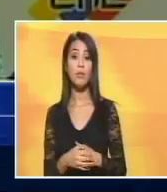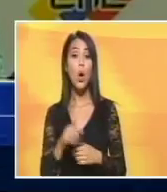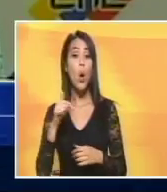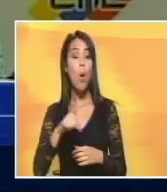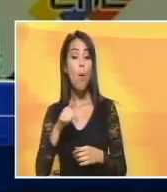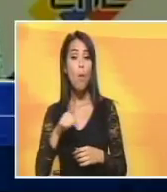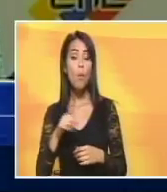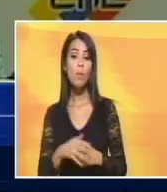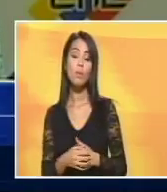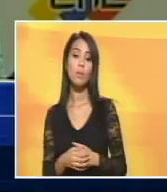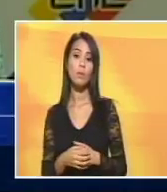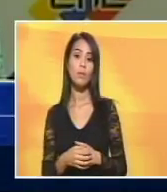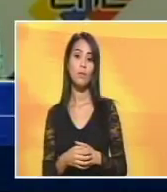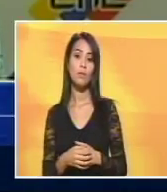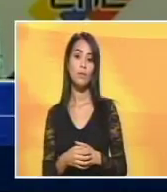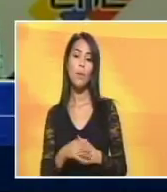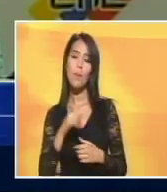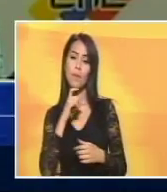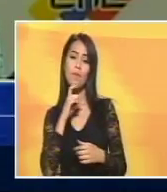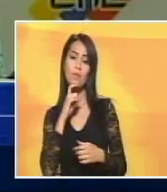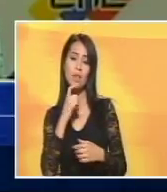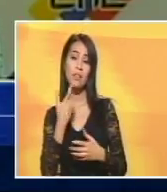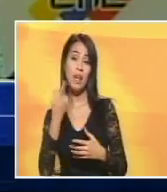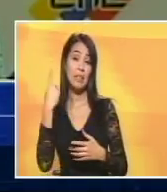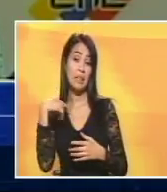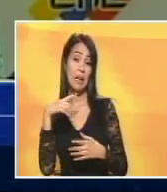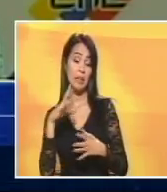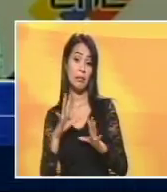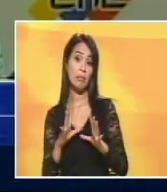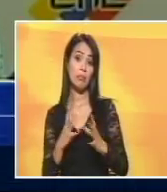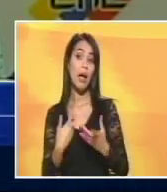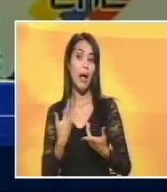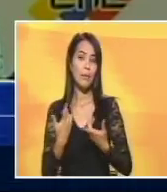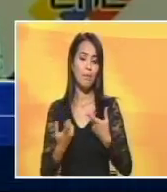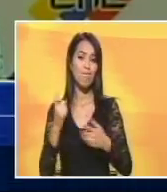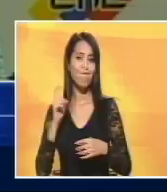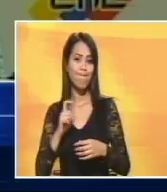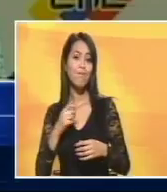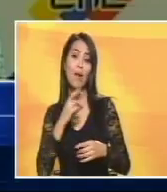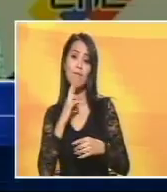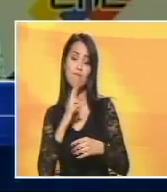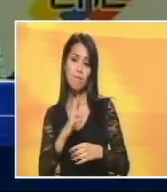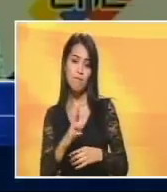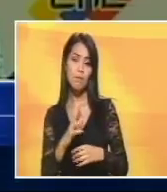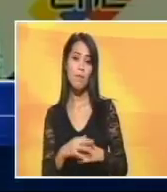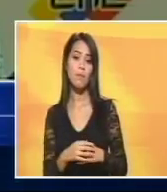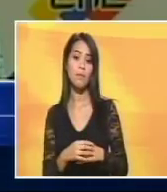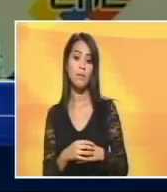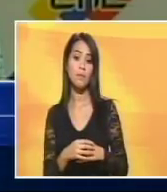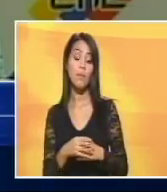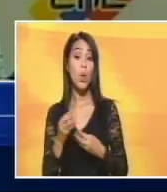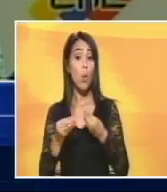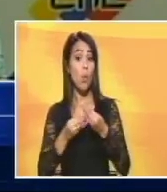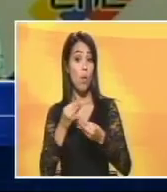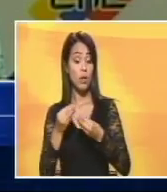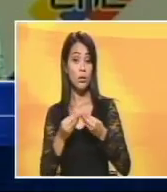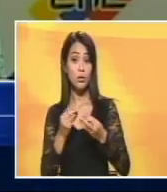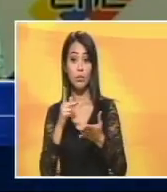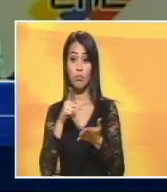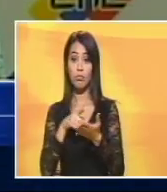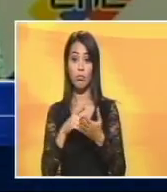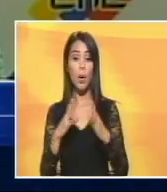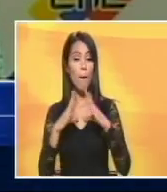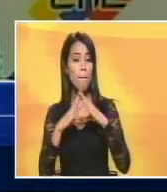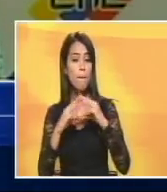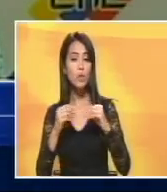hoy, por la gravedad del ataque de ayer, nos vemos en la necesidad de responder un hecho protagonizado por todos